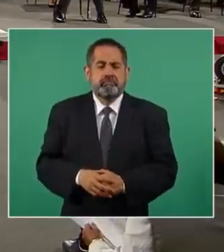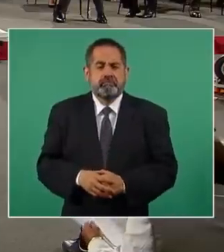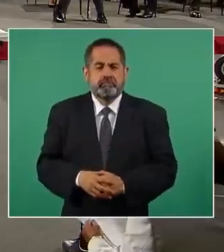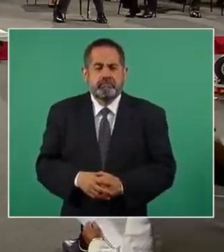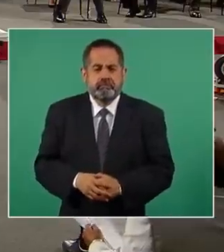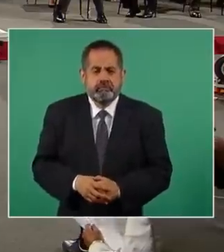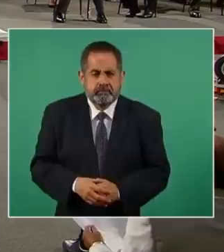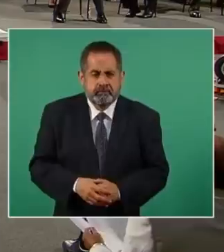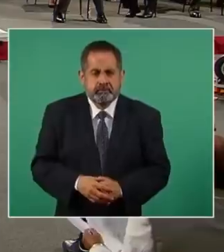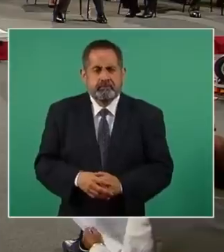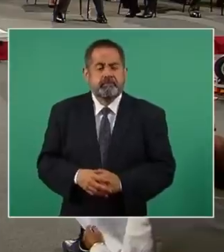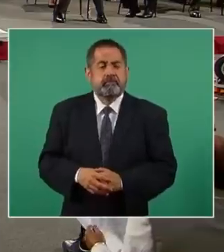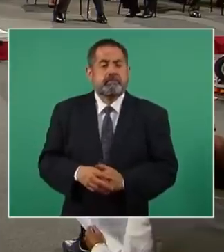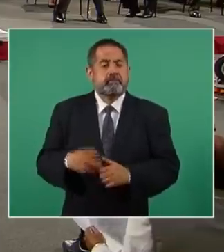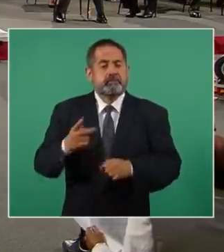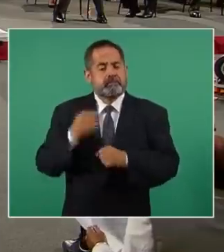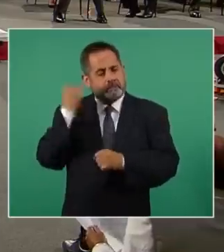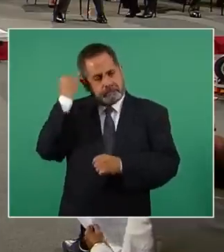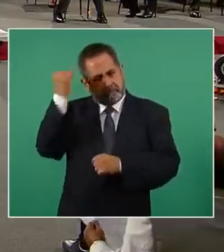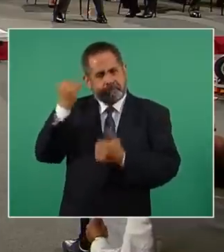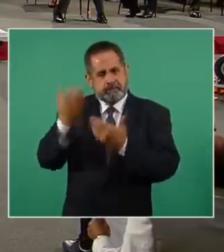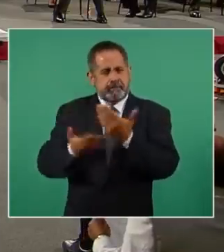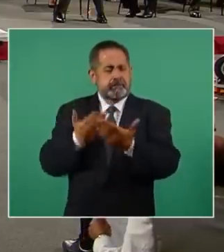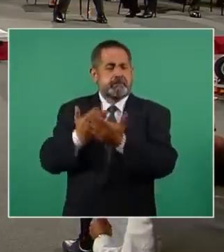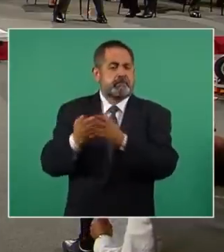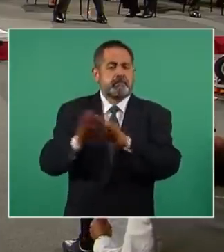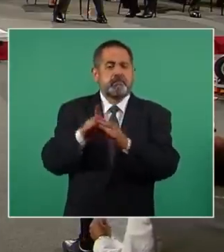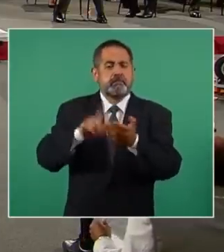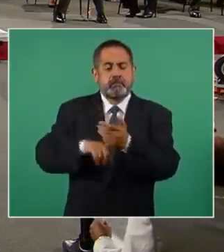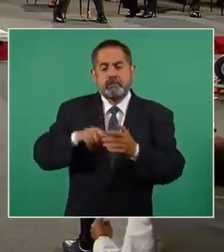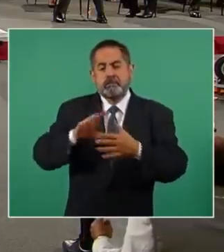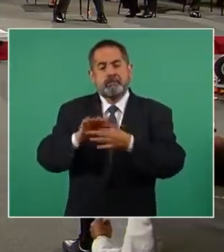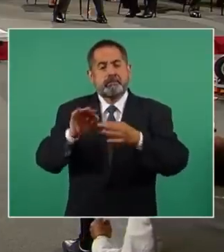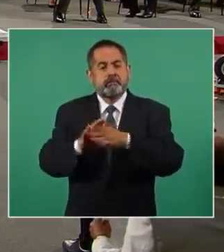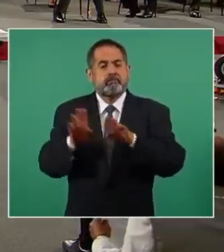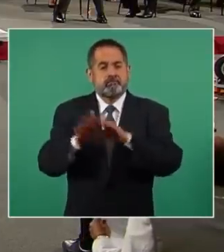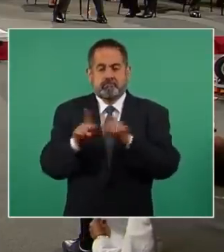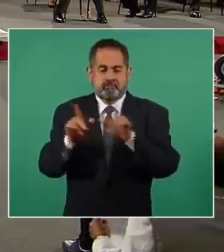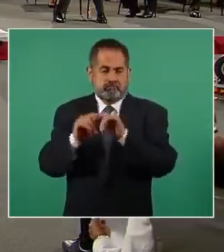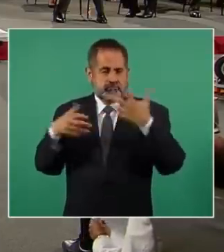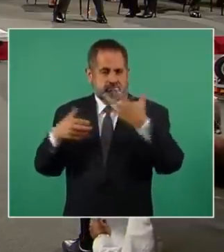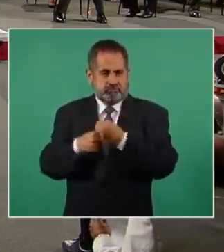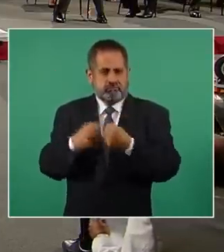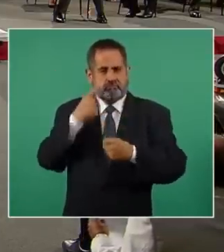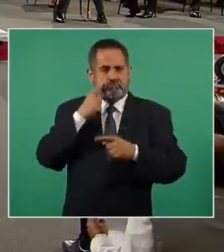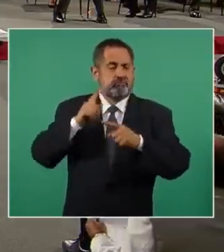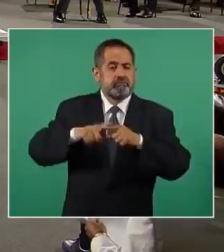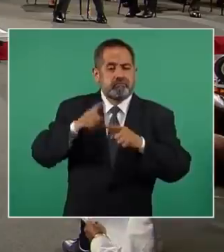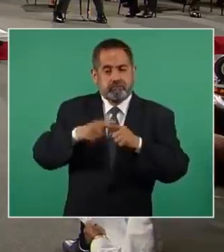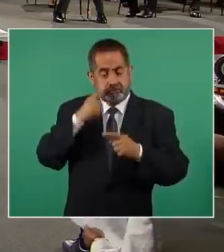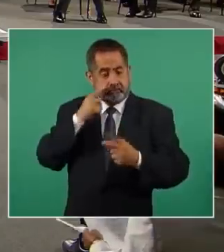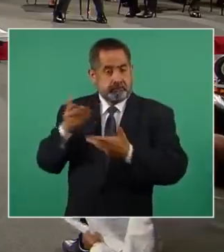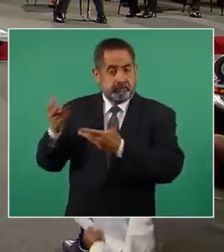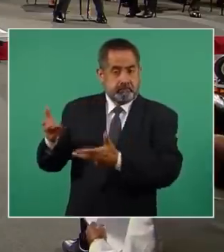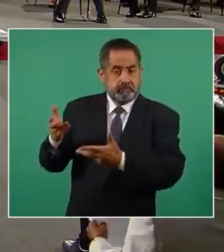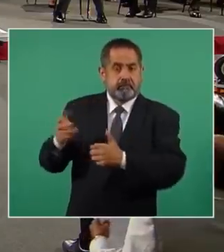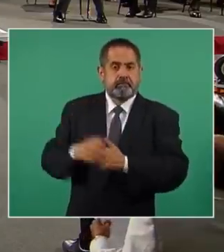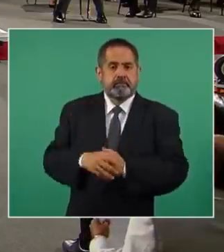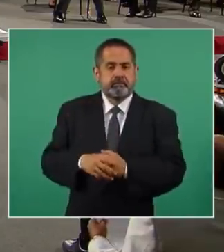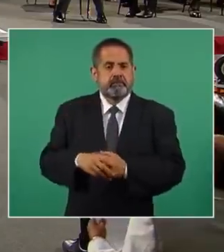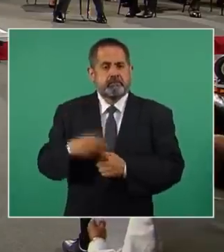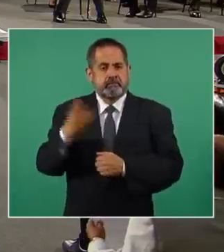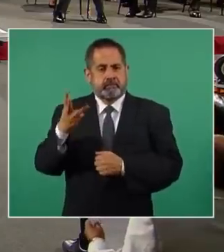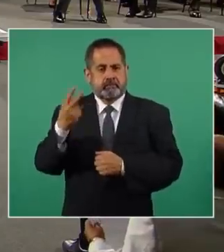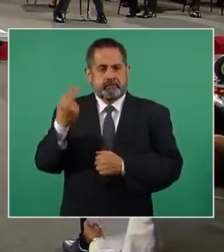¿Cuál es la propuesta? que planteó rápidamente es un resumen. Aquí estamos en primer, vieron tres